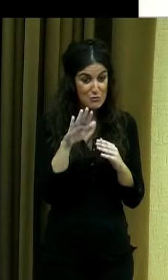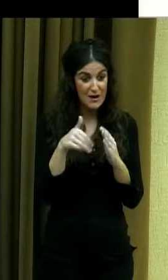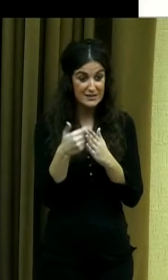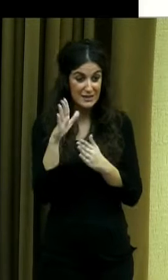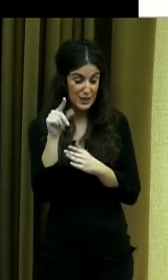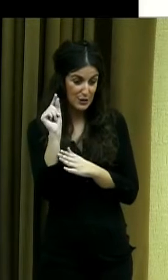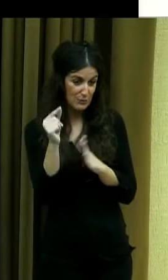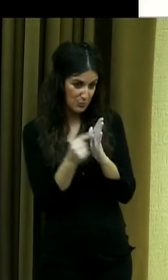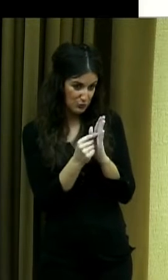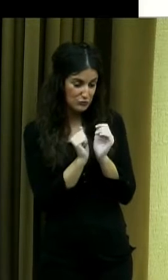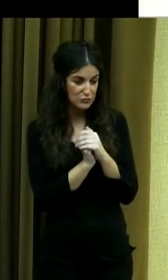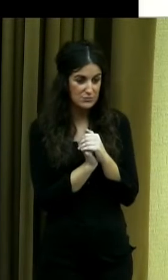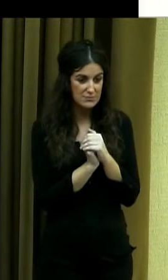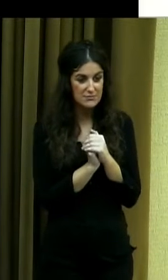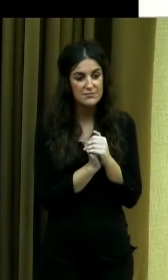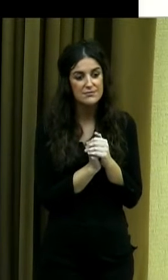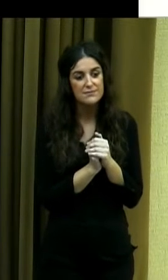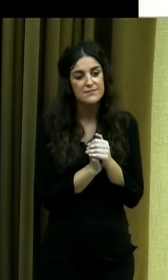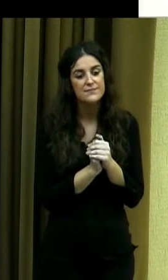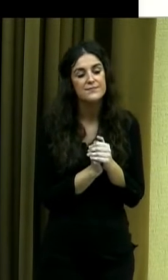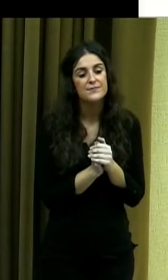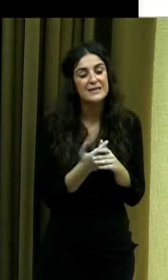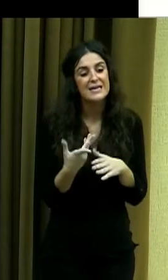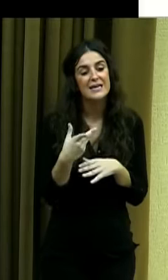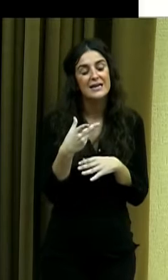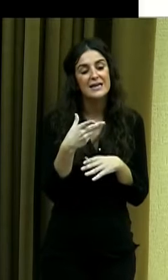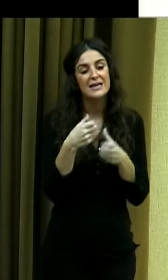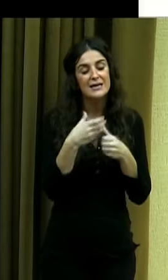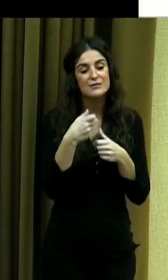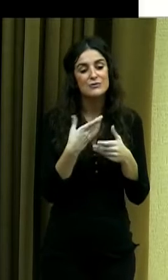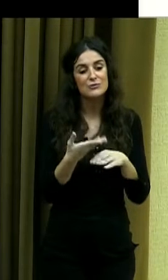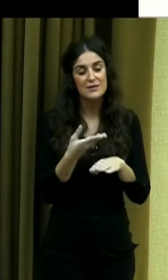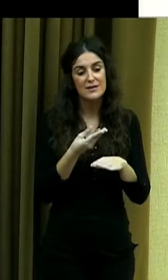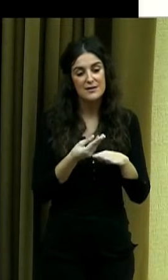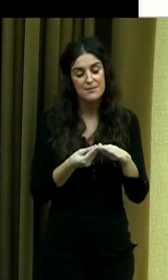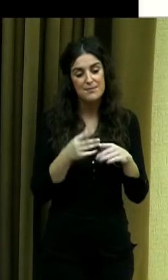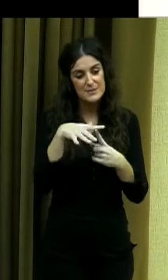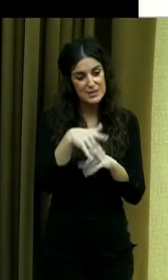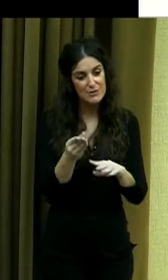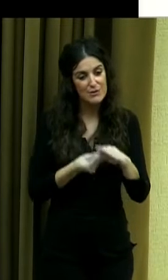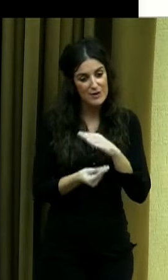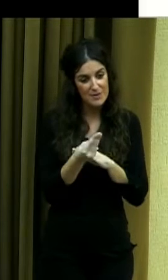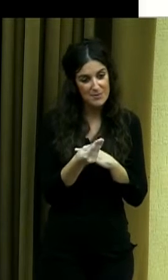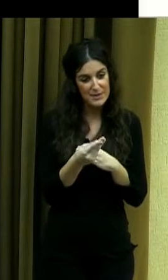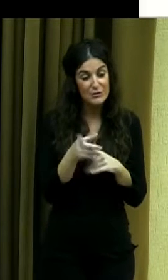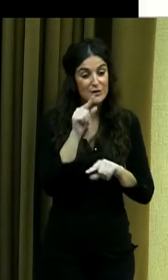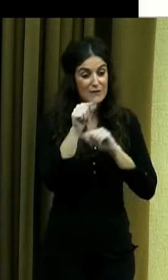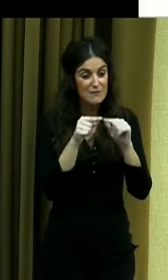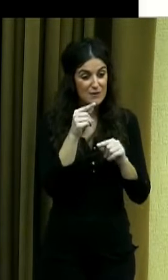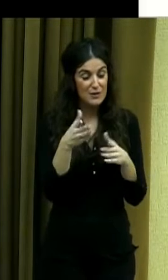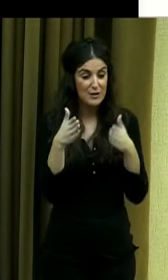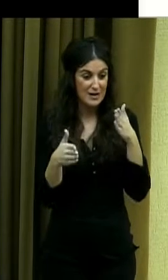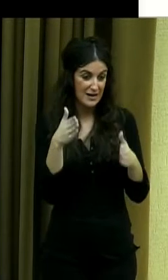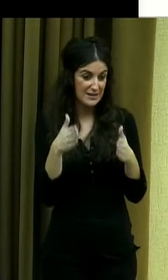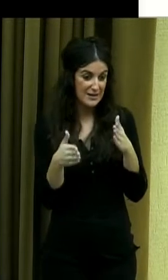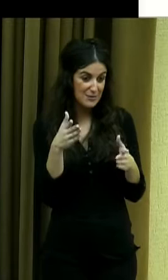puntos. Las causas perinatales también son bastante importantes, como infecciones en la etapa neonatal,